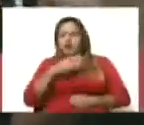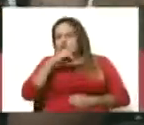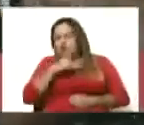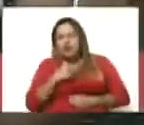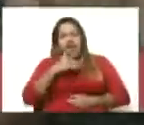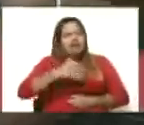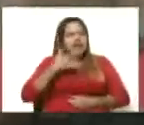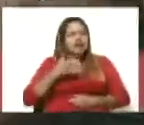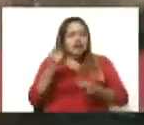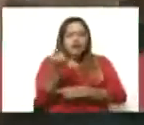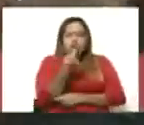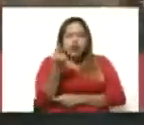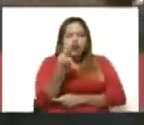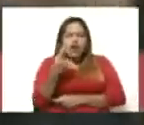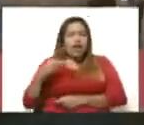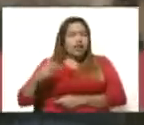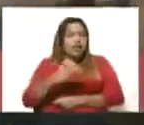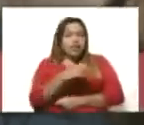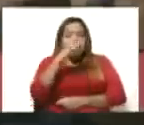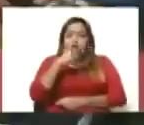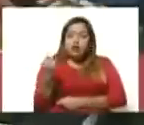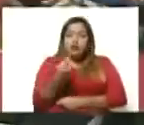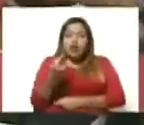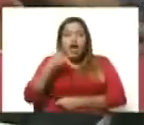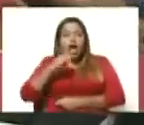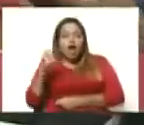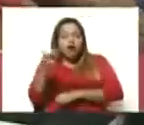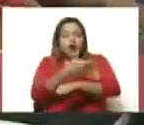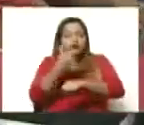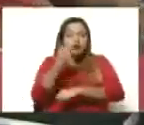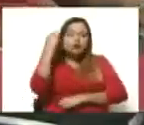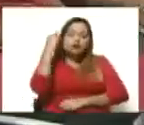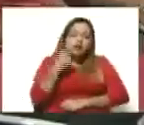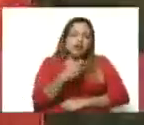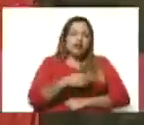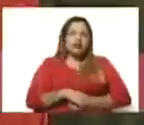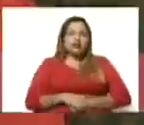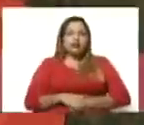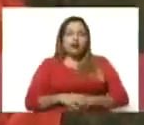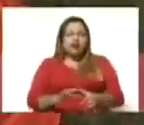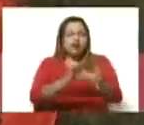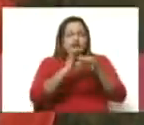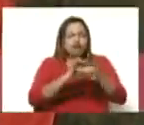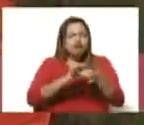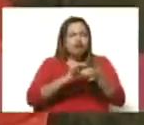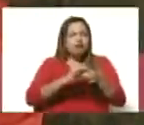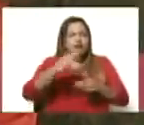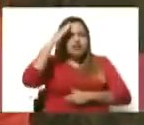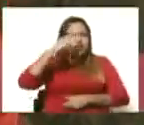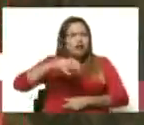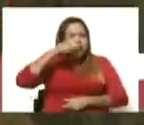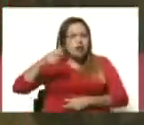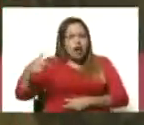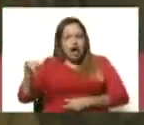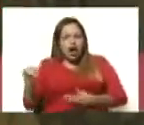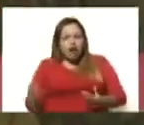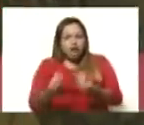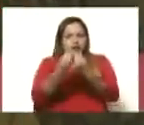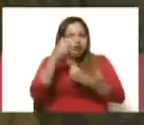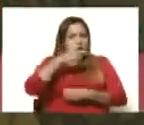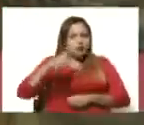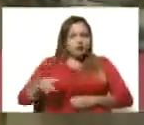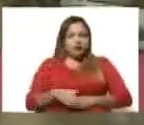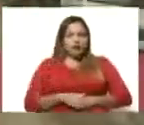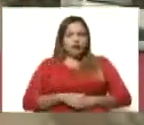solos. Tejería no está solo, tiene un gobierno bolivariano, una unión cívico-militar policial que ha acompañado a nuestro pueblo.